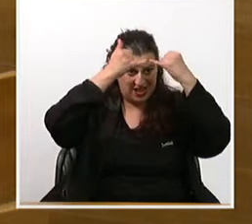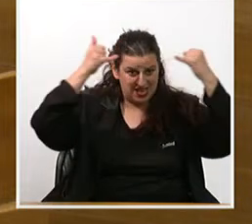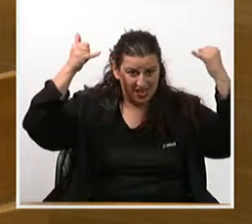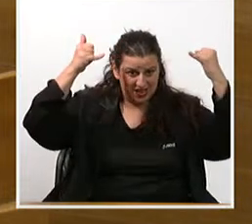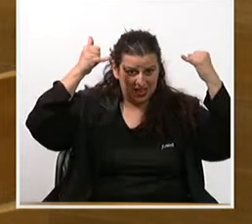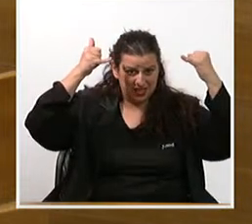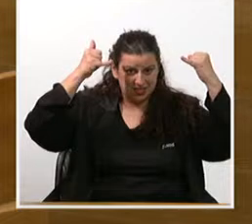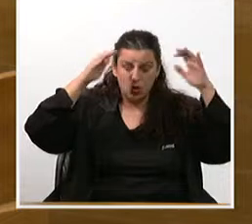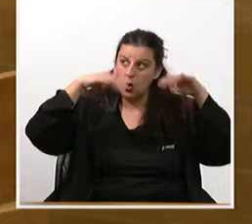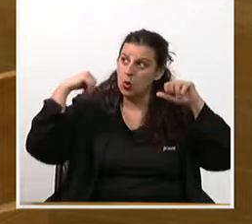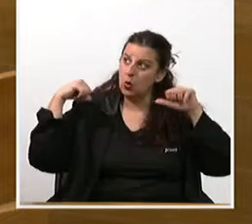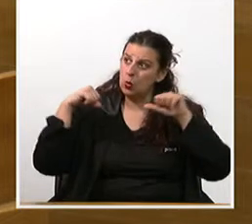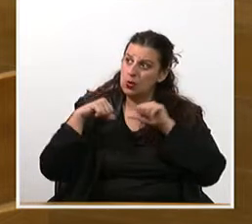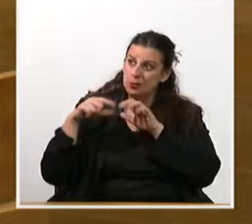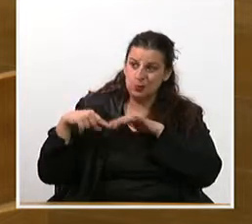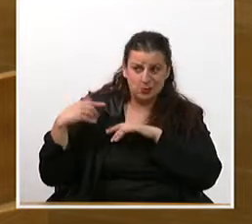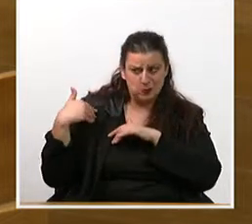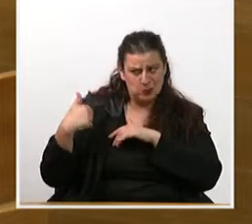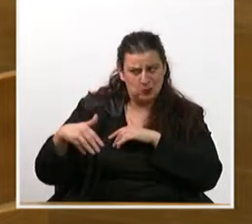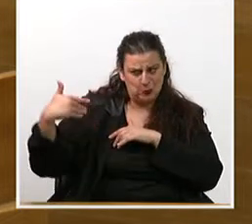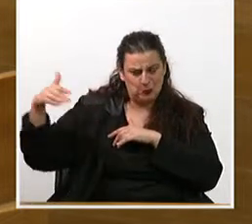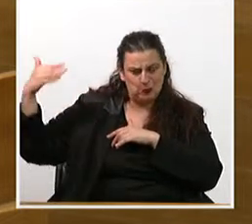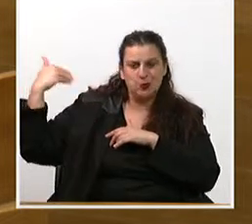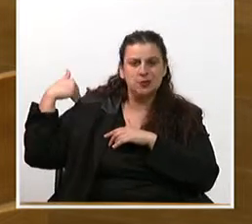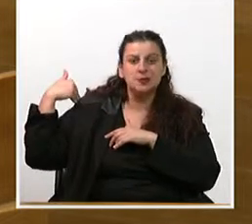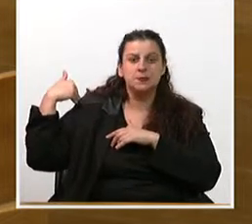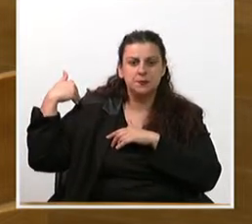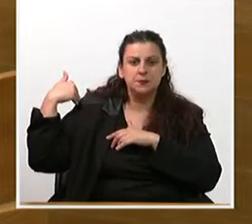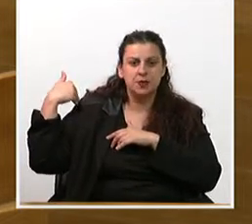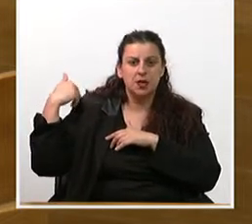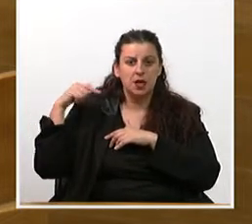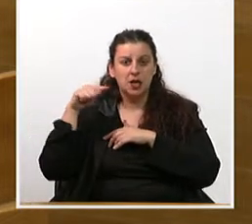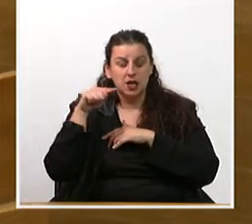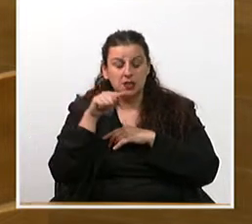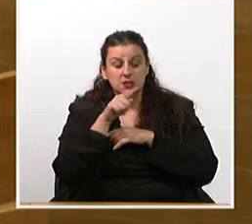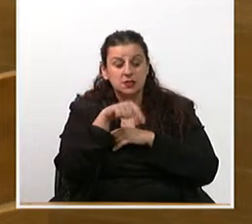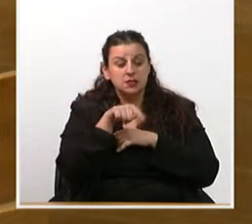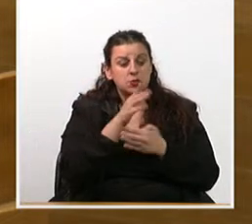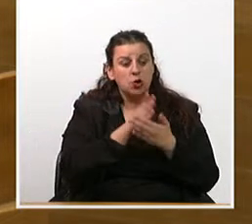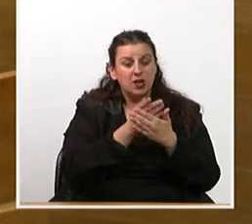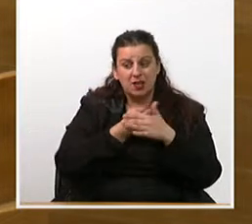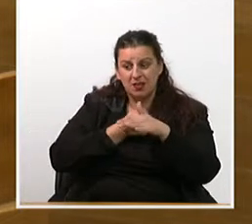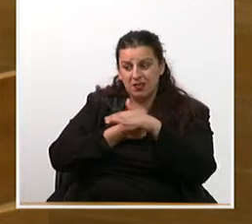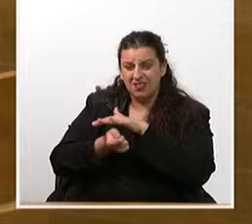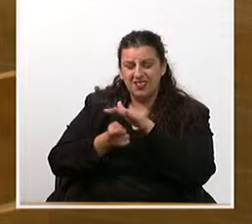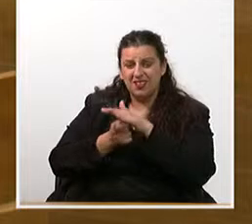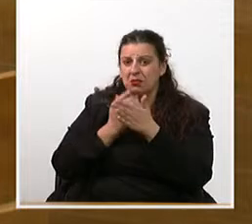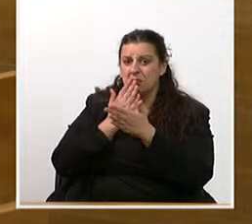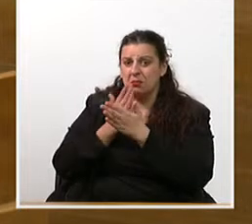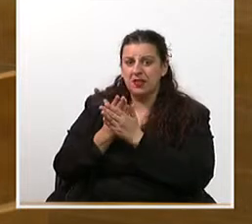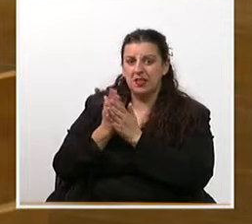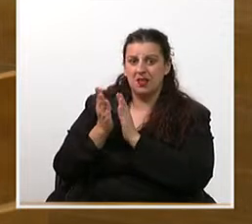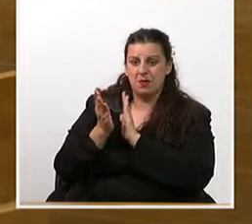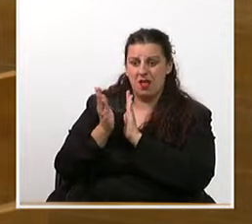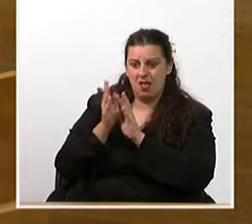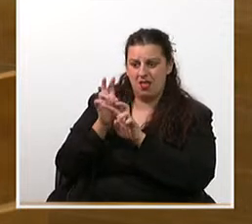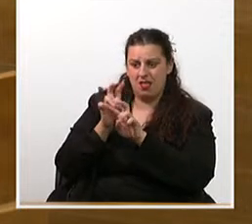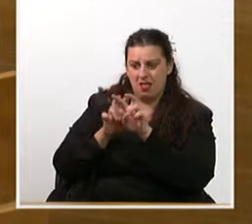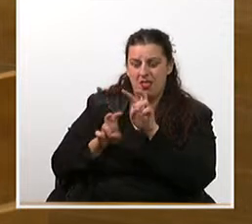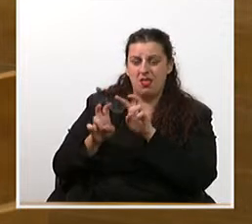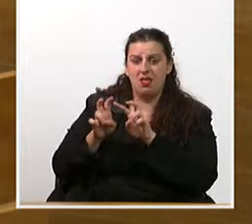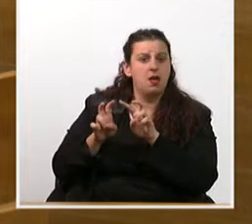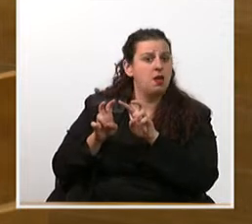son de los últimos 6 meses eh nunca vio atendidas sus solicitudes de rehabilitación sino que continuamente lo